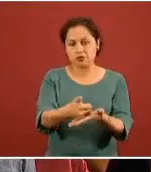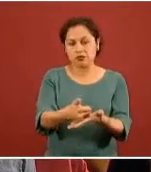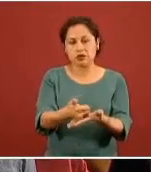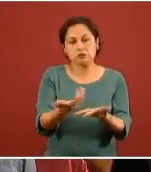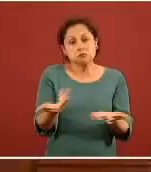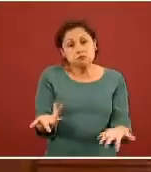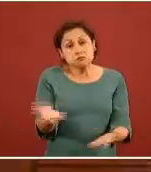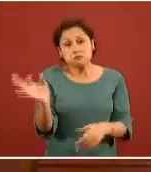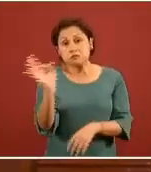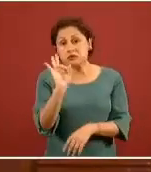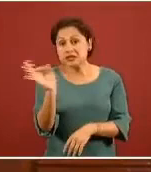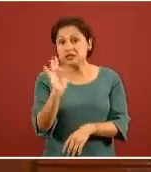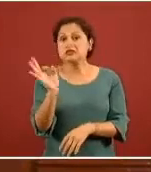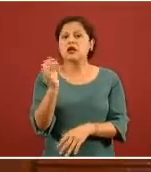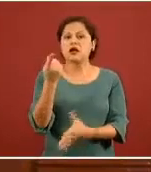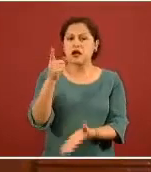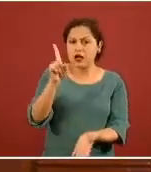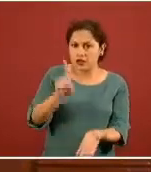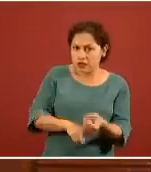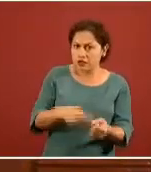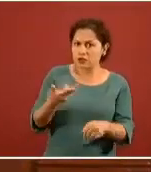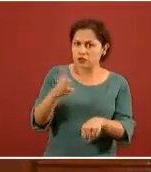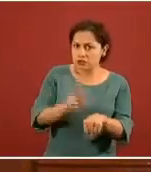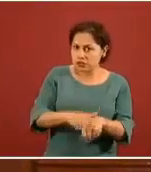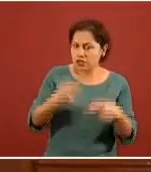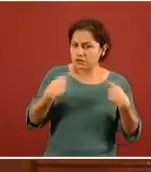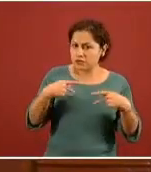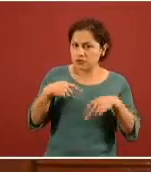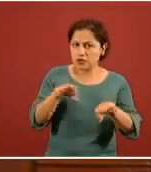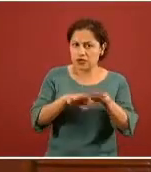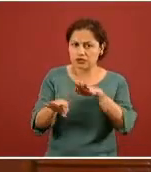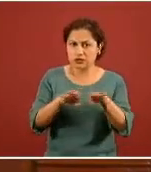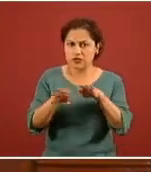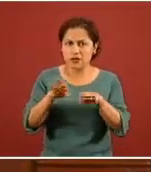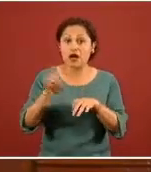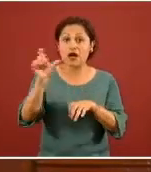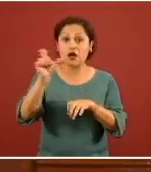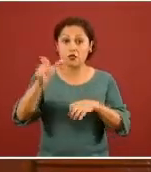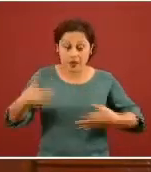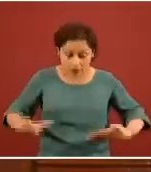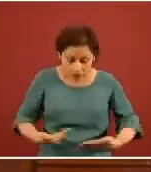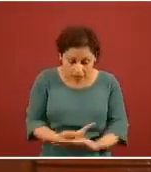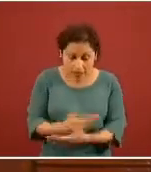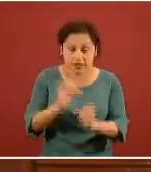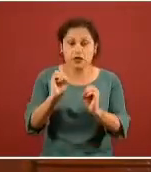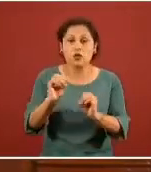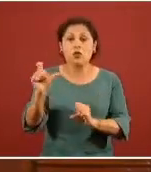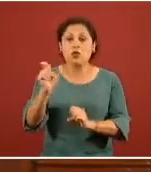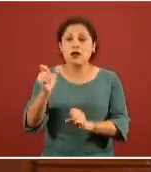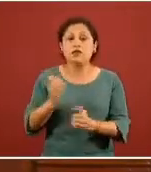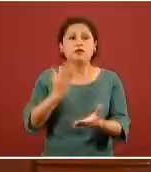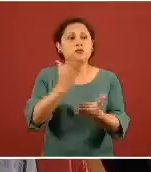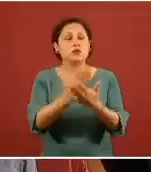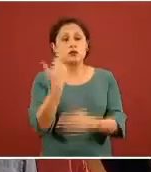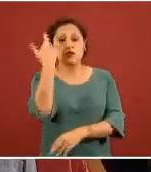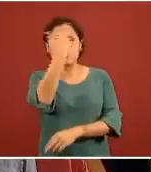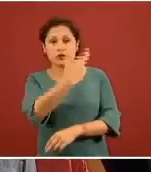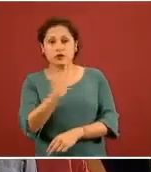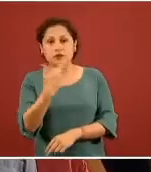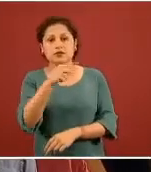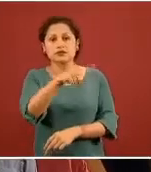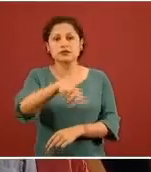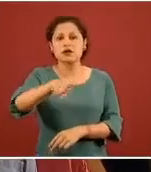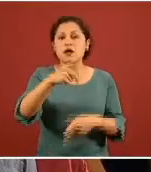ser parte del sistema de salud y que en su momento nos hubieran ofrecido un acceso telefónico también para crear un vínculo